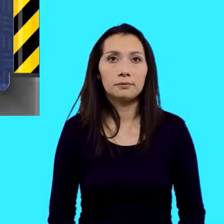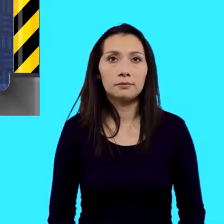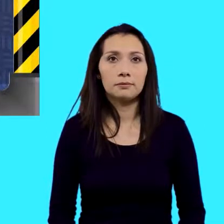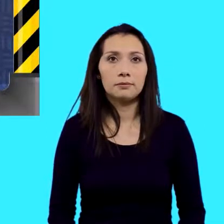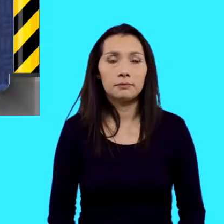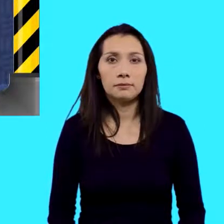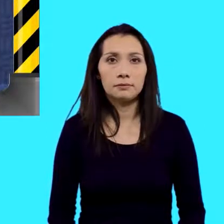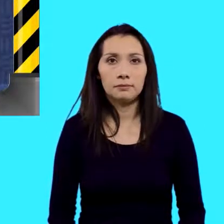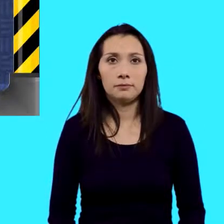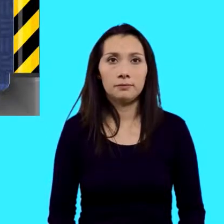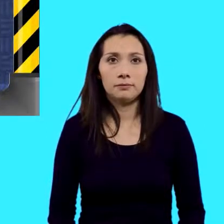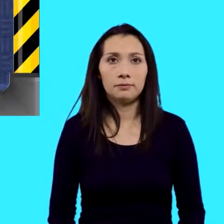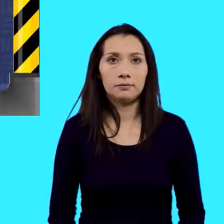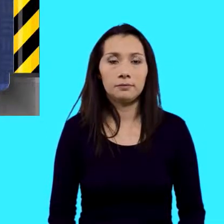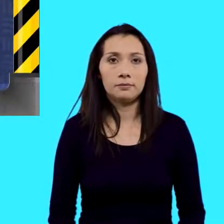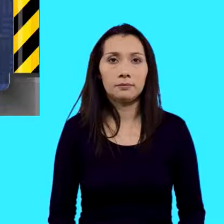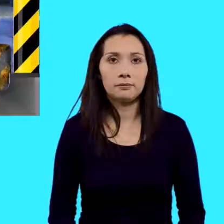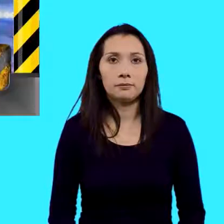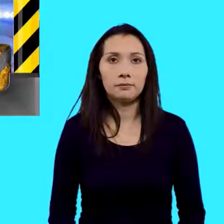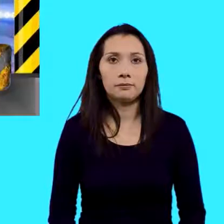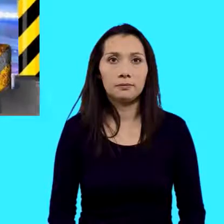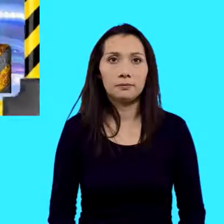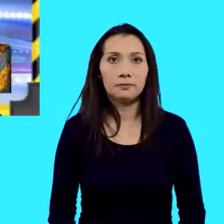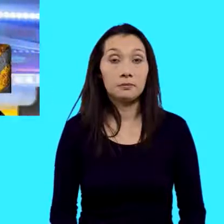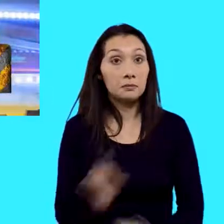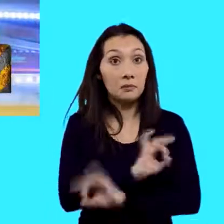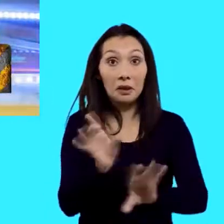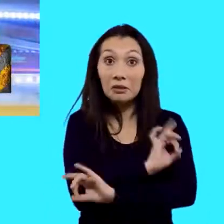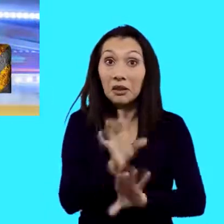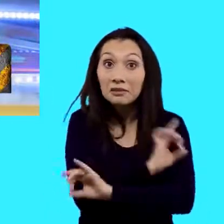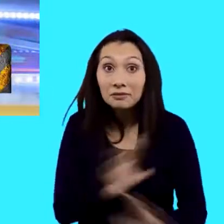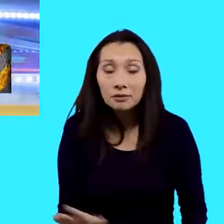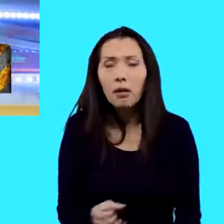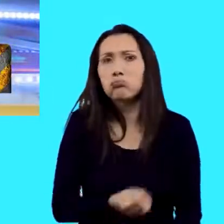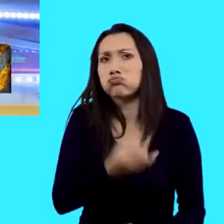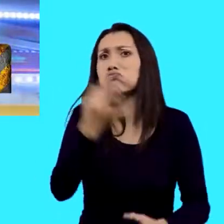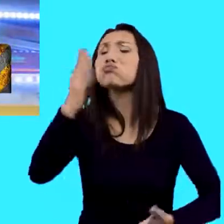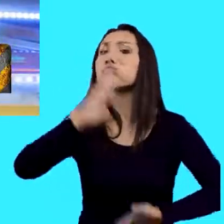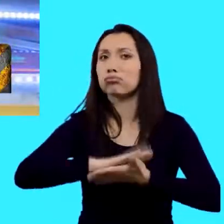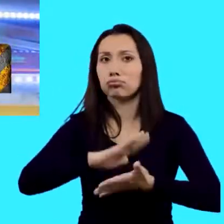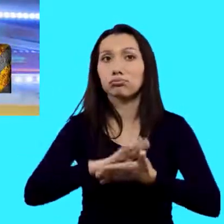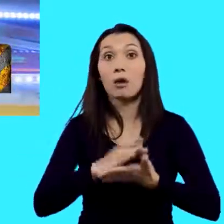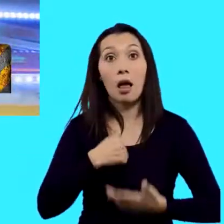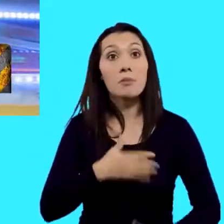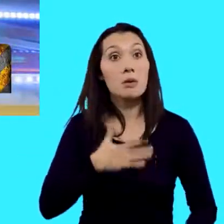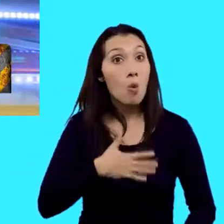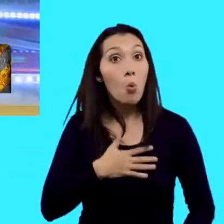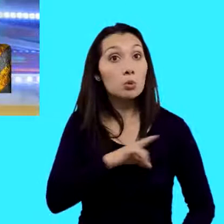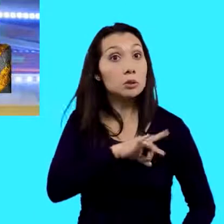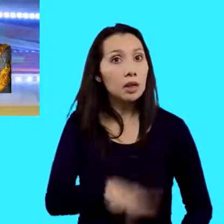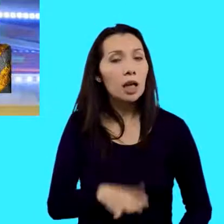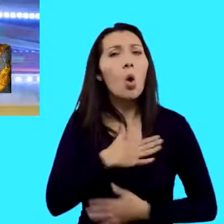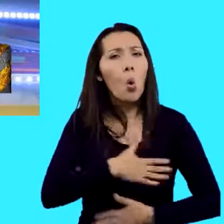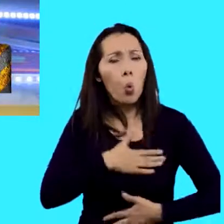María Fernanda, de 8 años, celebra su cumpleaños. ¡Yapa, yapa, yapa! ¡Cuántas celebraciones! Lo que a mí me encanta de Chile